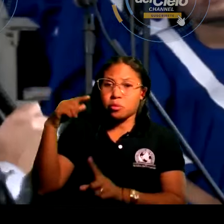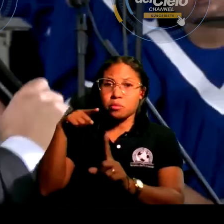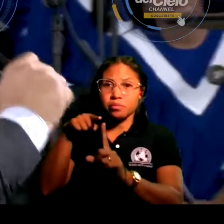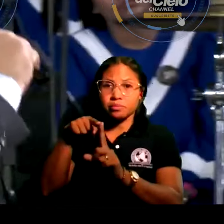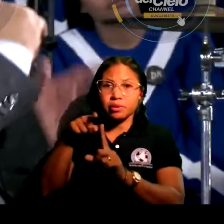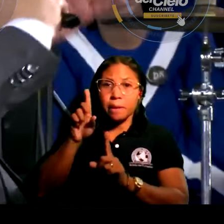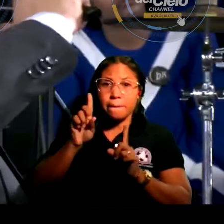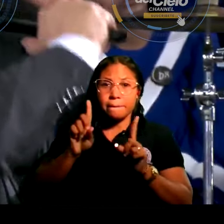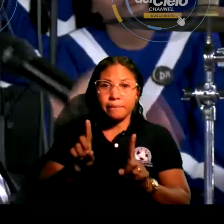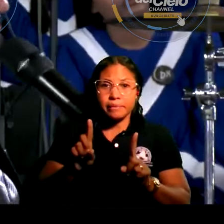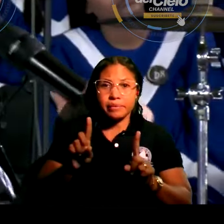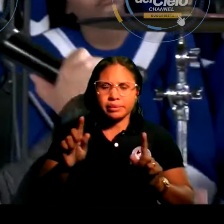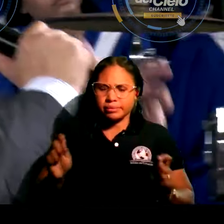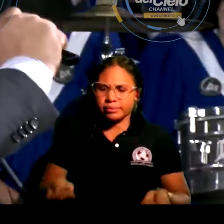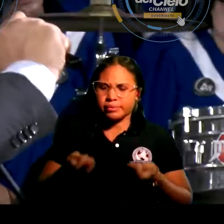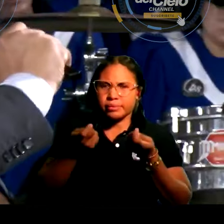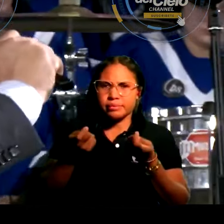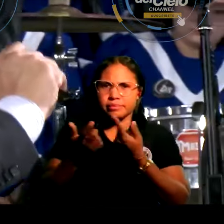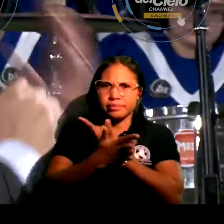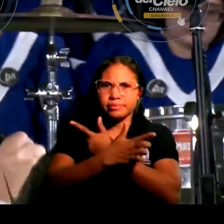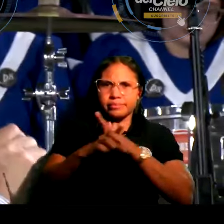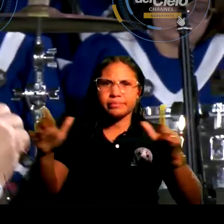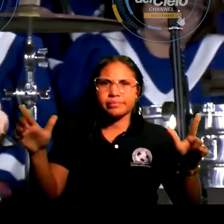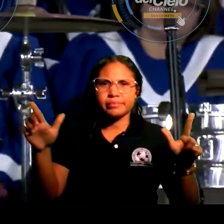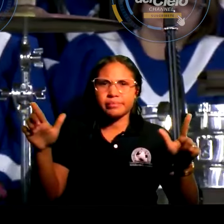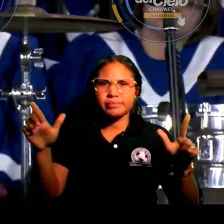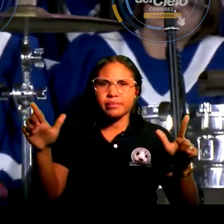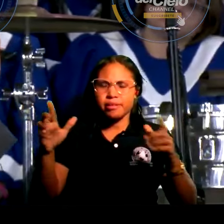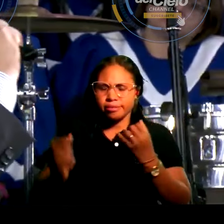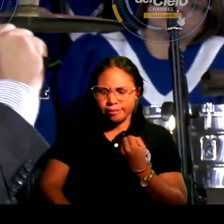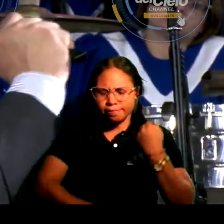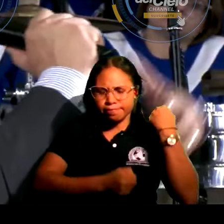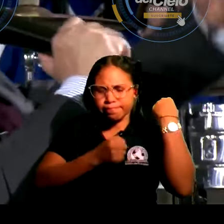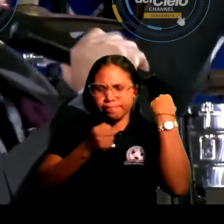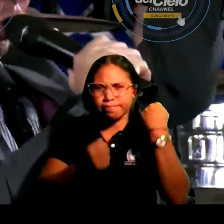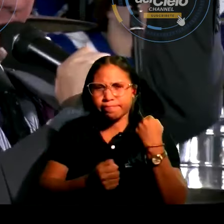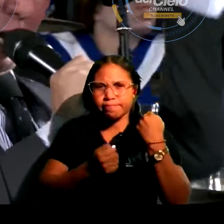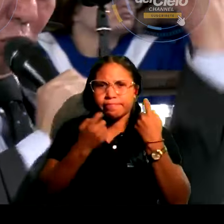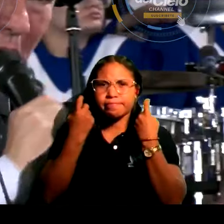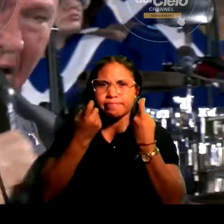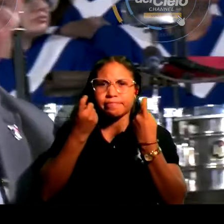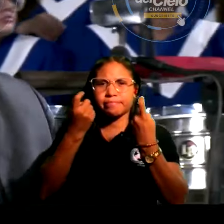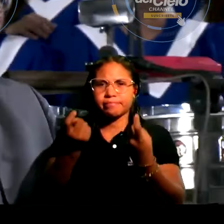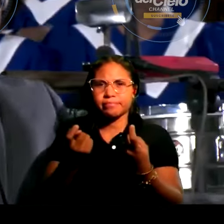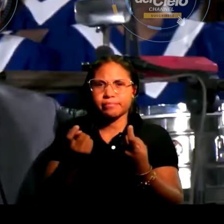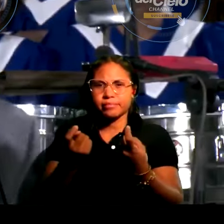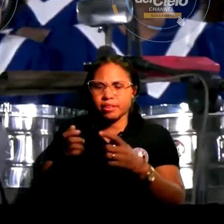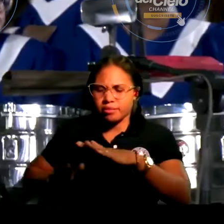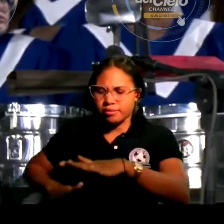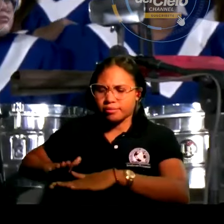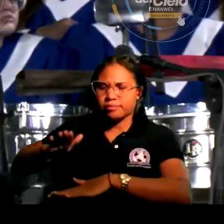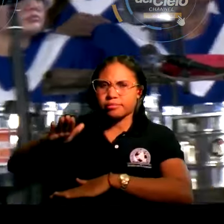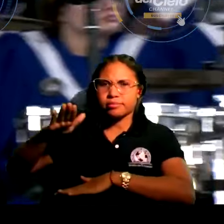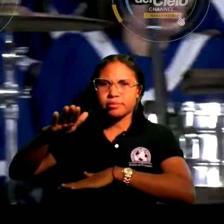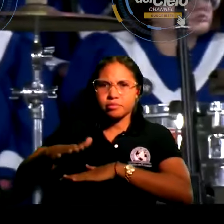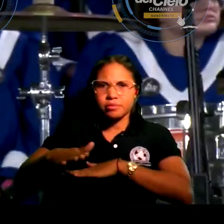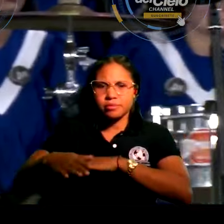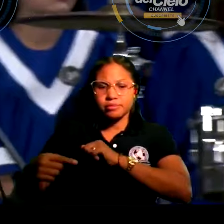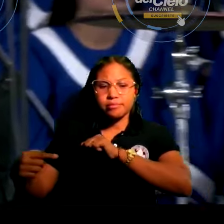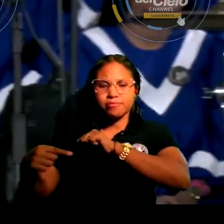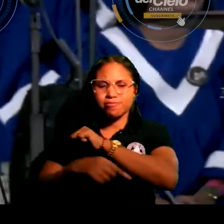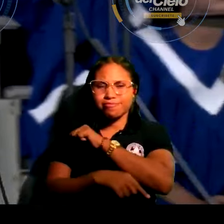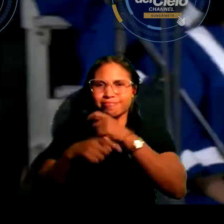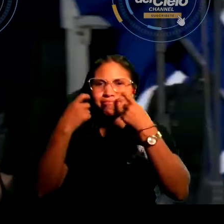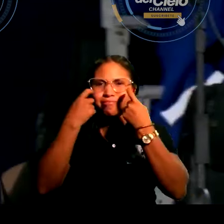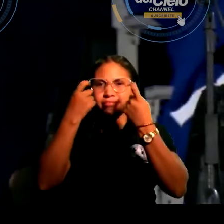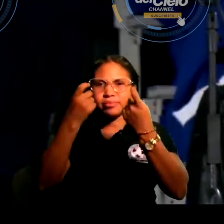salvo es ser libre del poder del pecado y de las consecuencias del pecado. Eso es